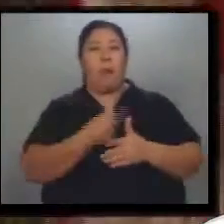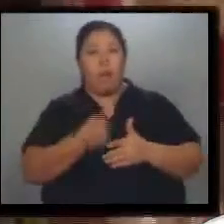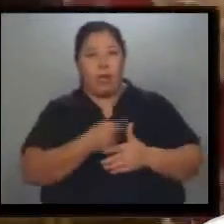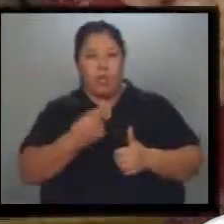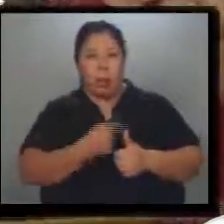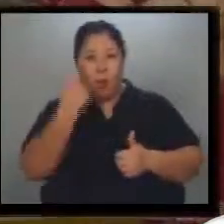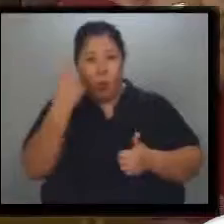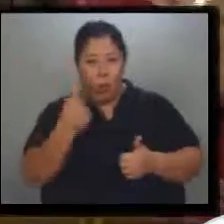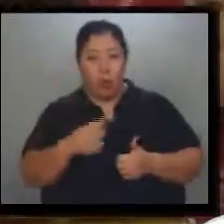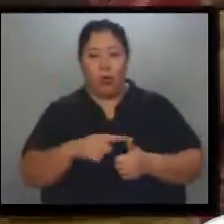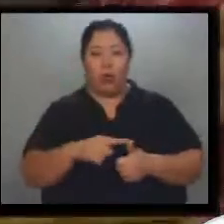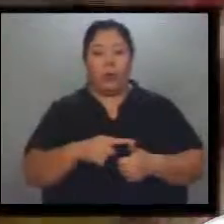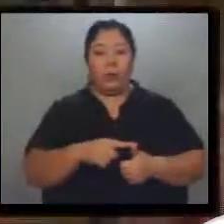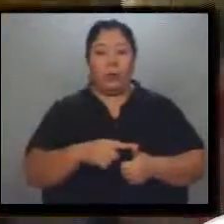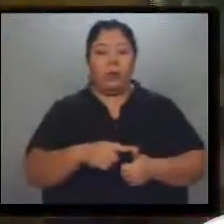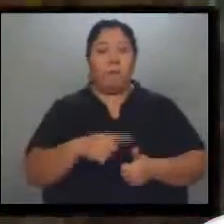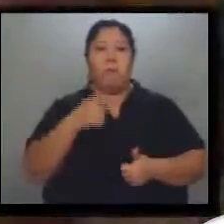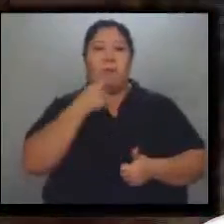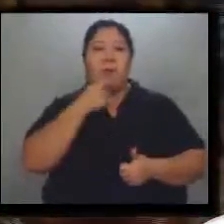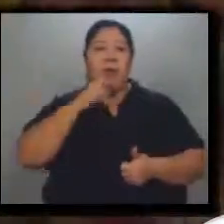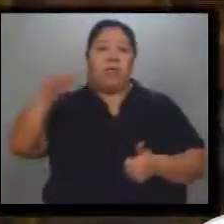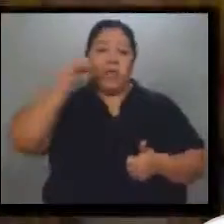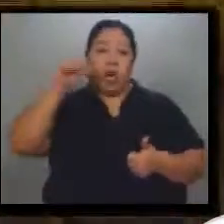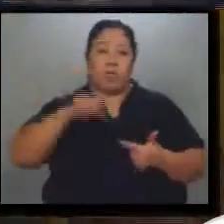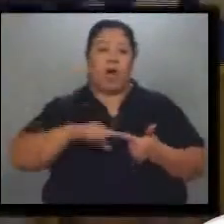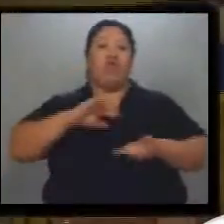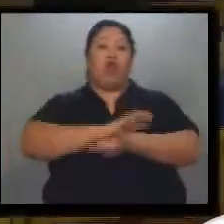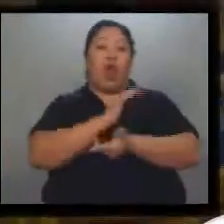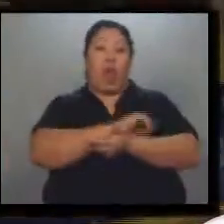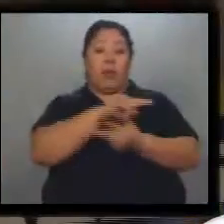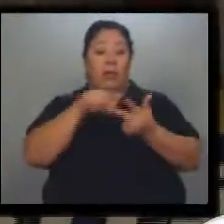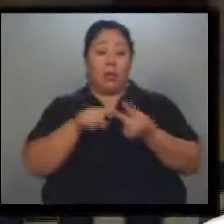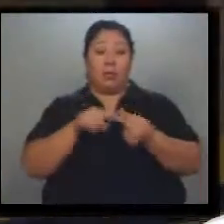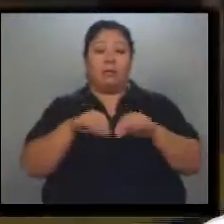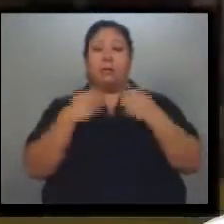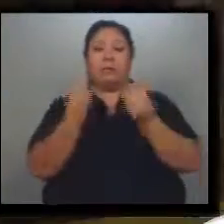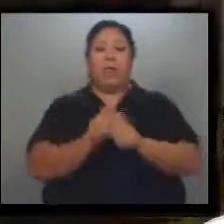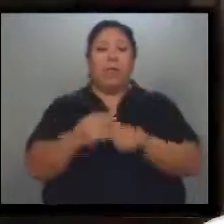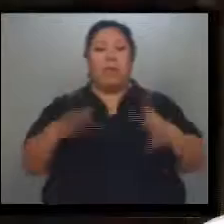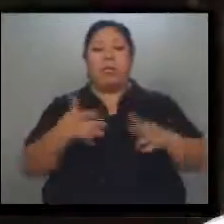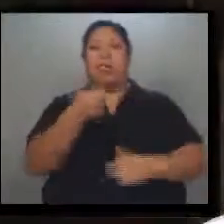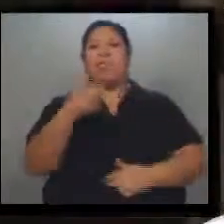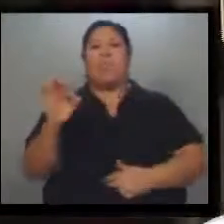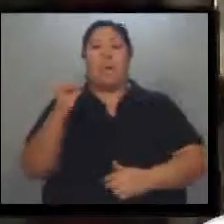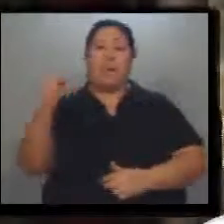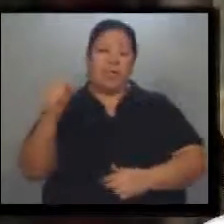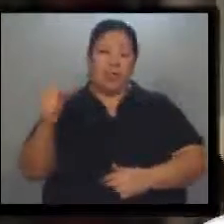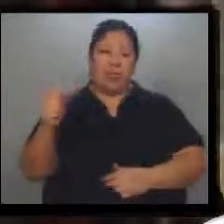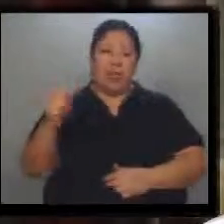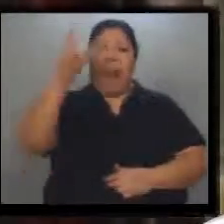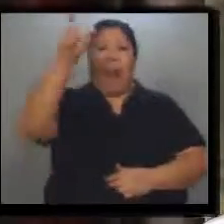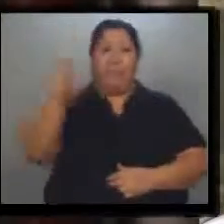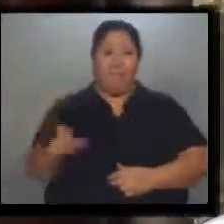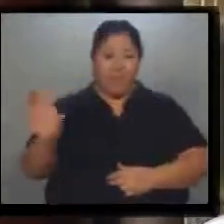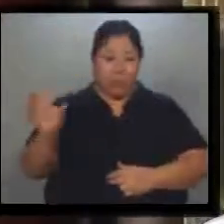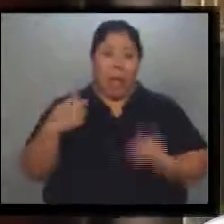fritas, una gaseosa y un chocolate, puede agarrar entre 60 pesos más o menos. Eso es lo que más o